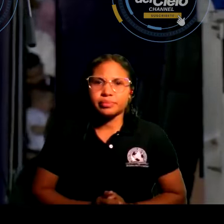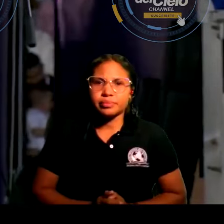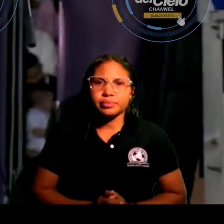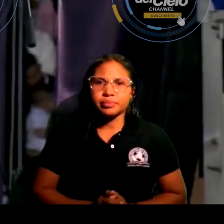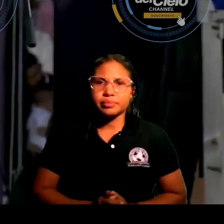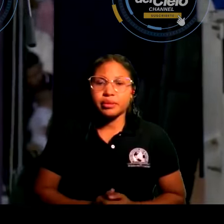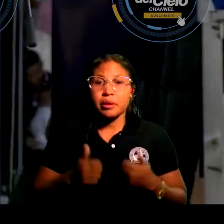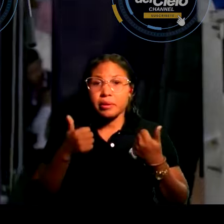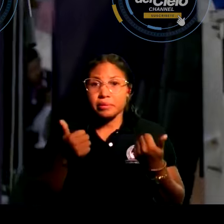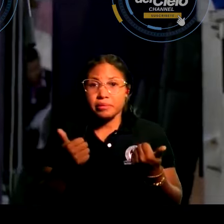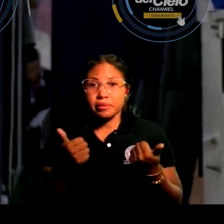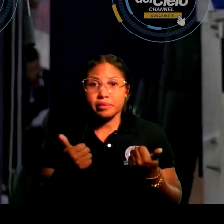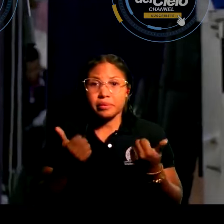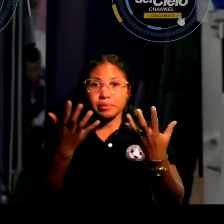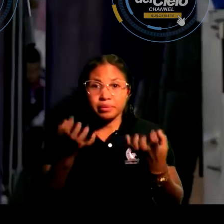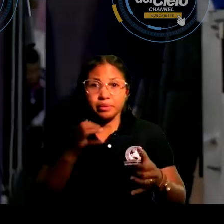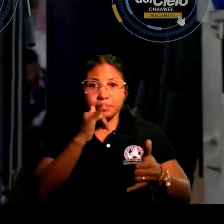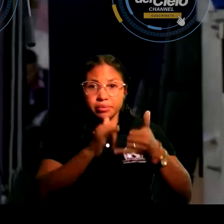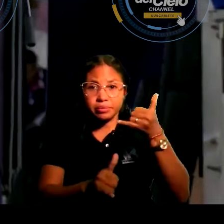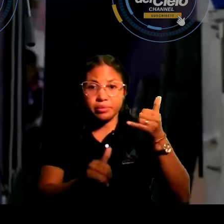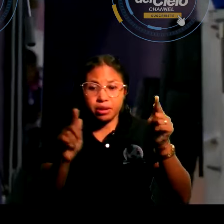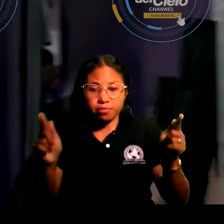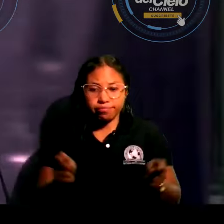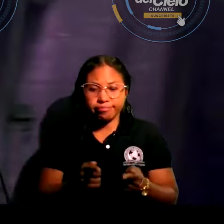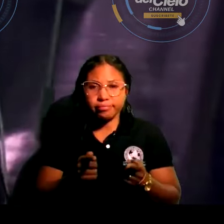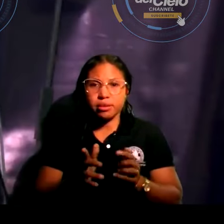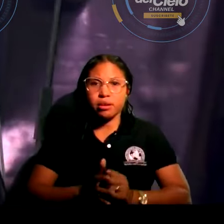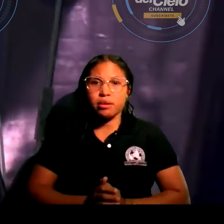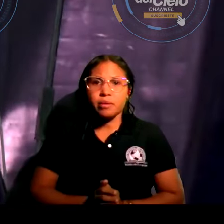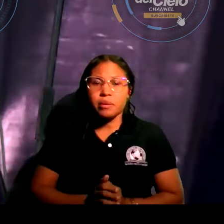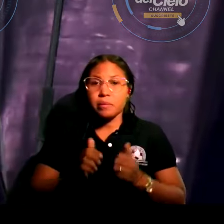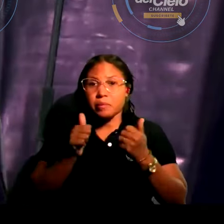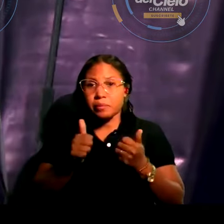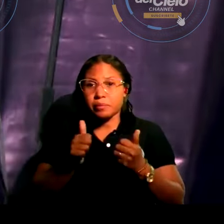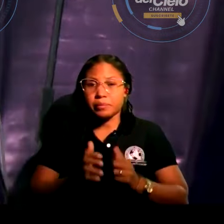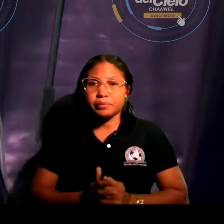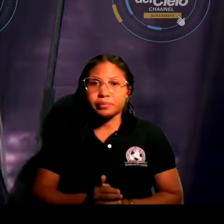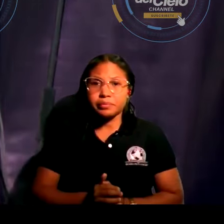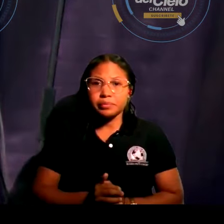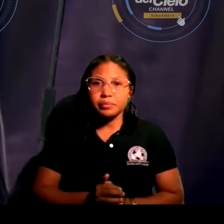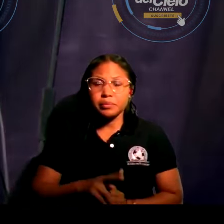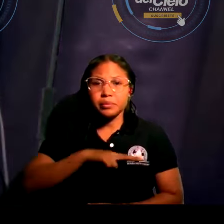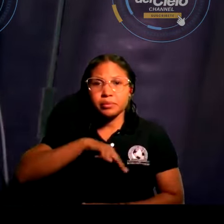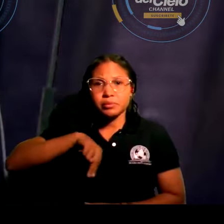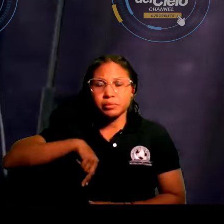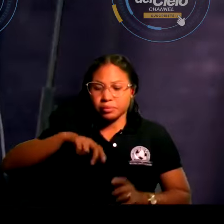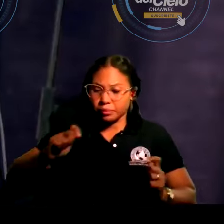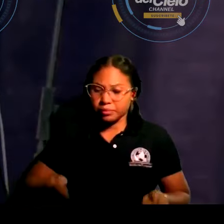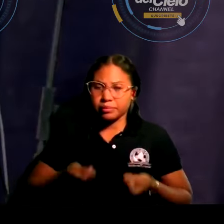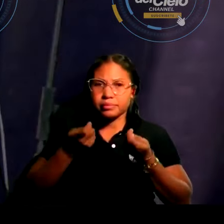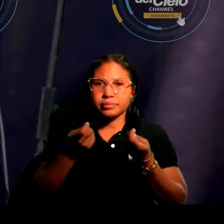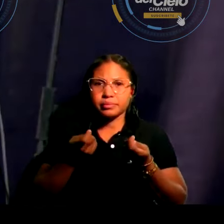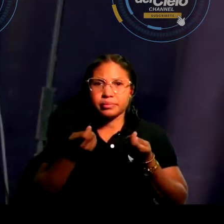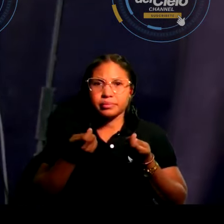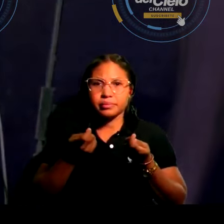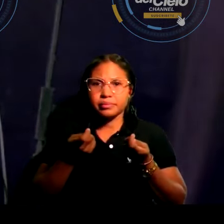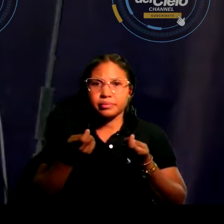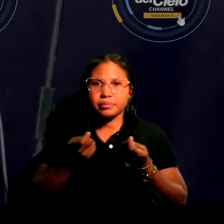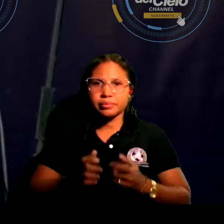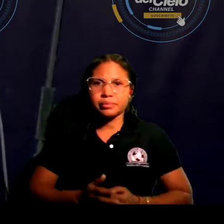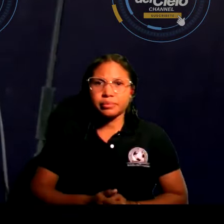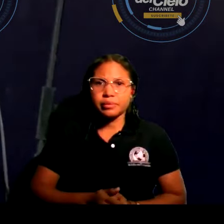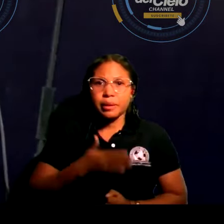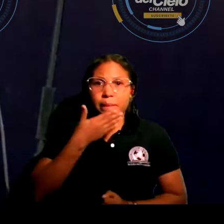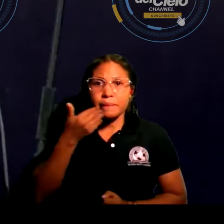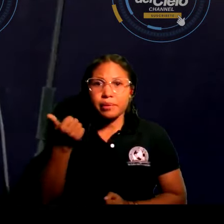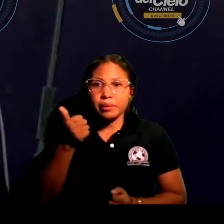ir terminando, cerrando, diciéndole algo. Uno puede ir, vea, para ser salvo. La salvación no consiste mejor en asistir a